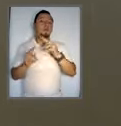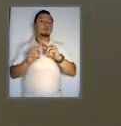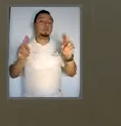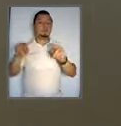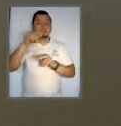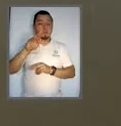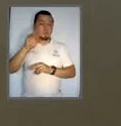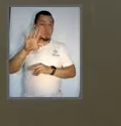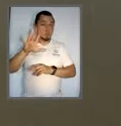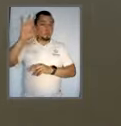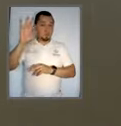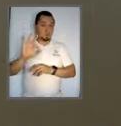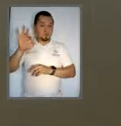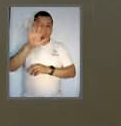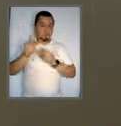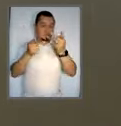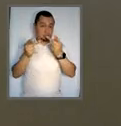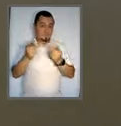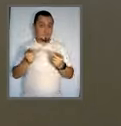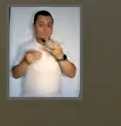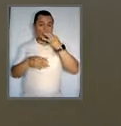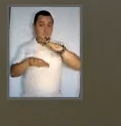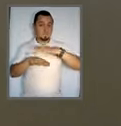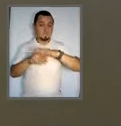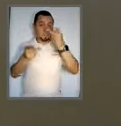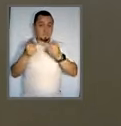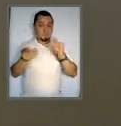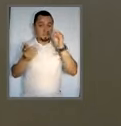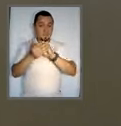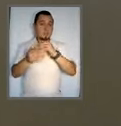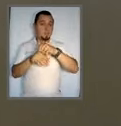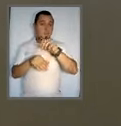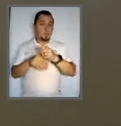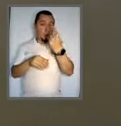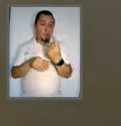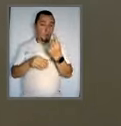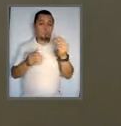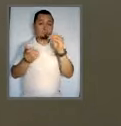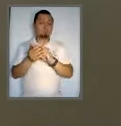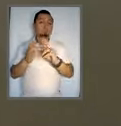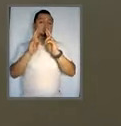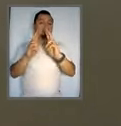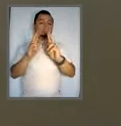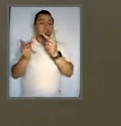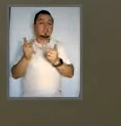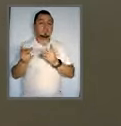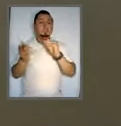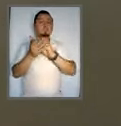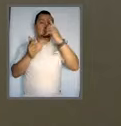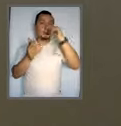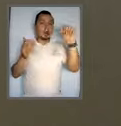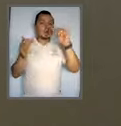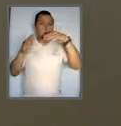en el 95% de los casos, la opción que pusieron en número 1 es la que se va a respetar para el